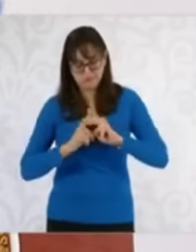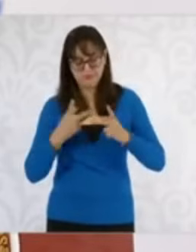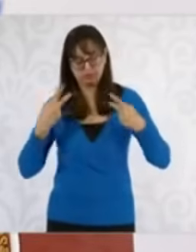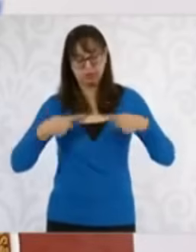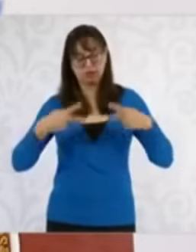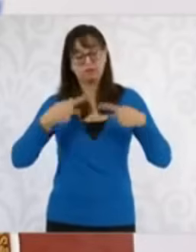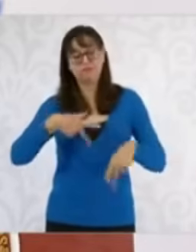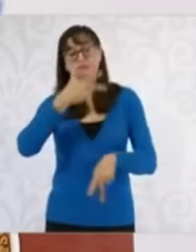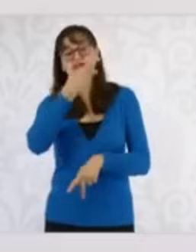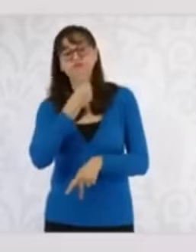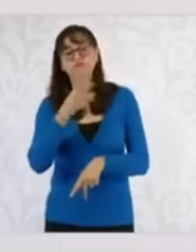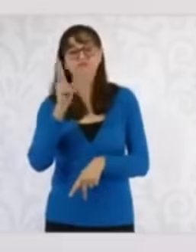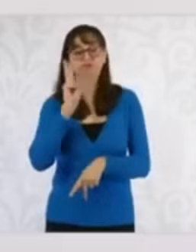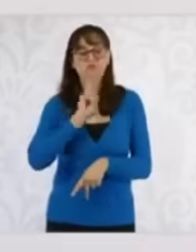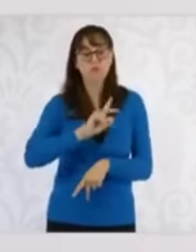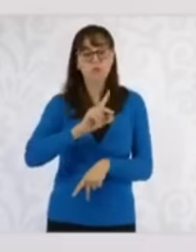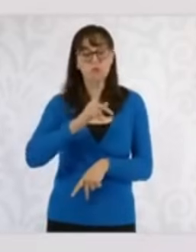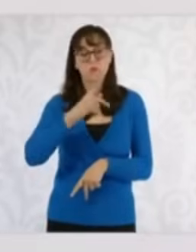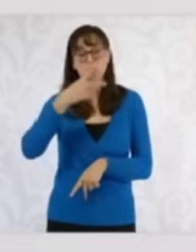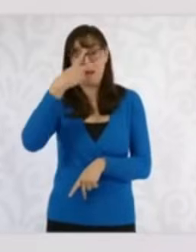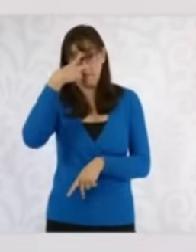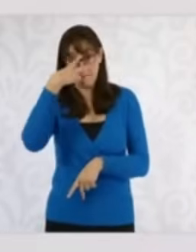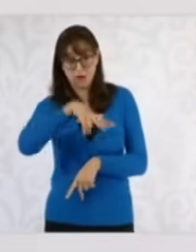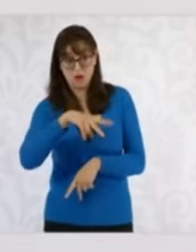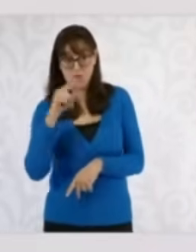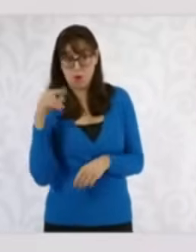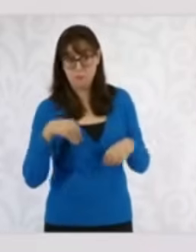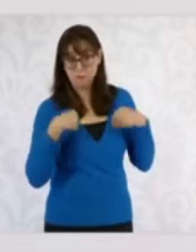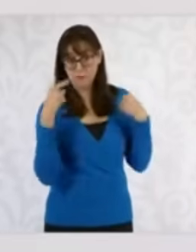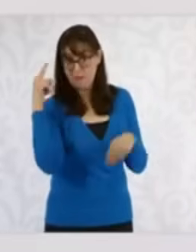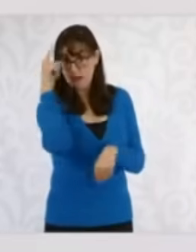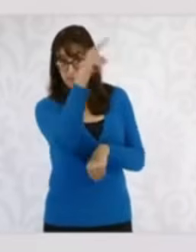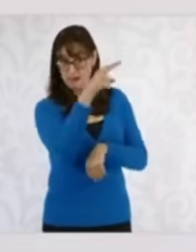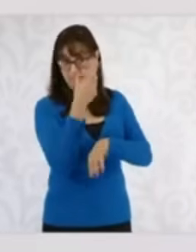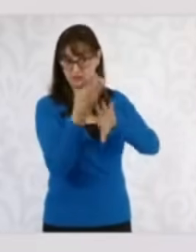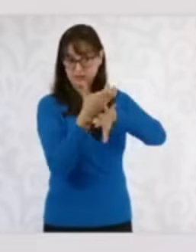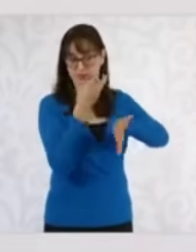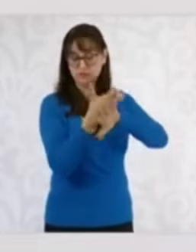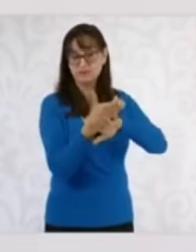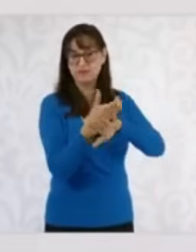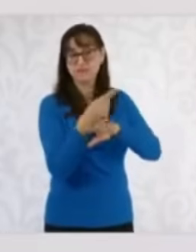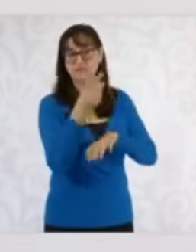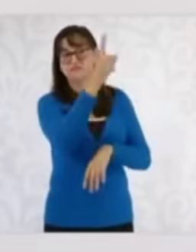Estados Unidos a la economía de Estados Unidos. Siempre